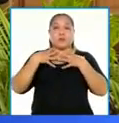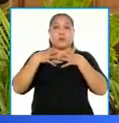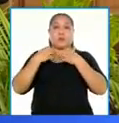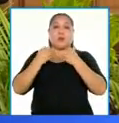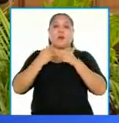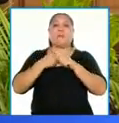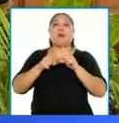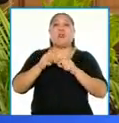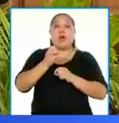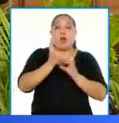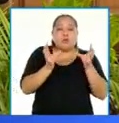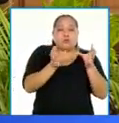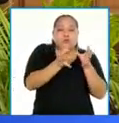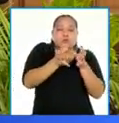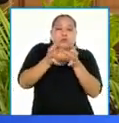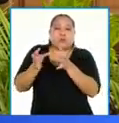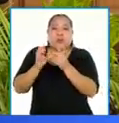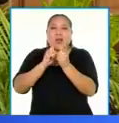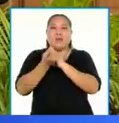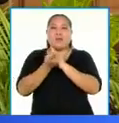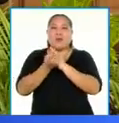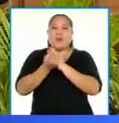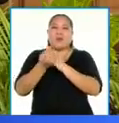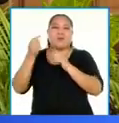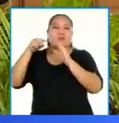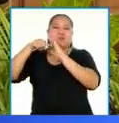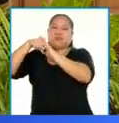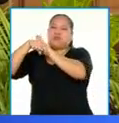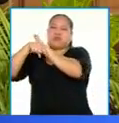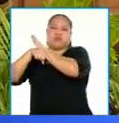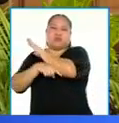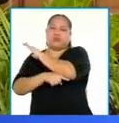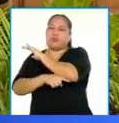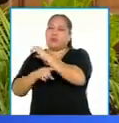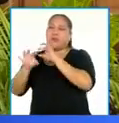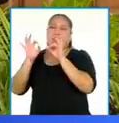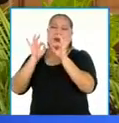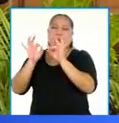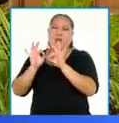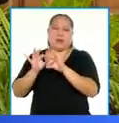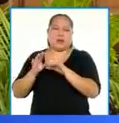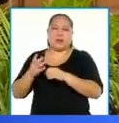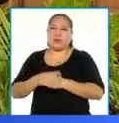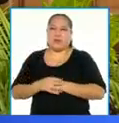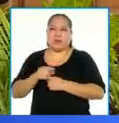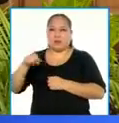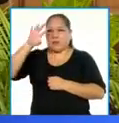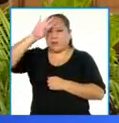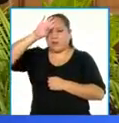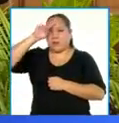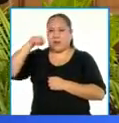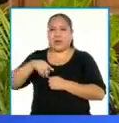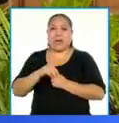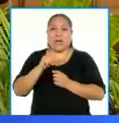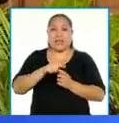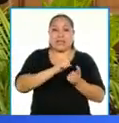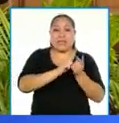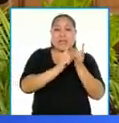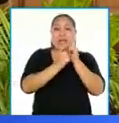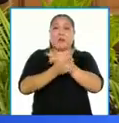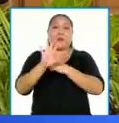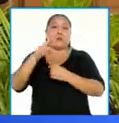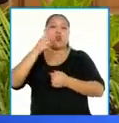hay un porcentaje que pasa a moderado y un porcentaje menor que pasa a grave. Esa evolución es más o